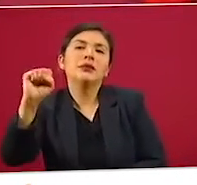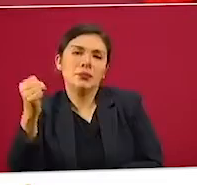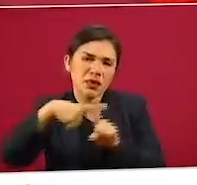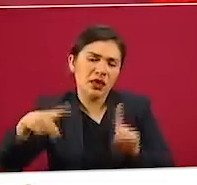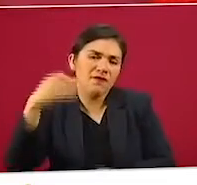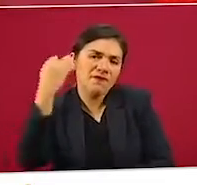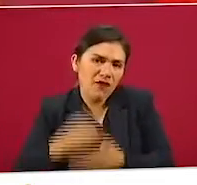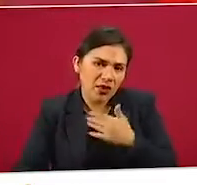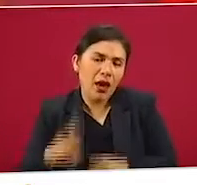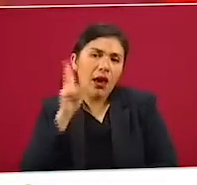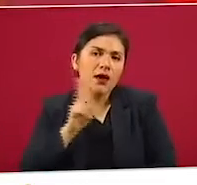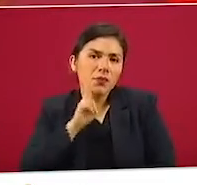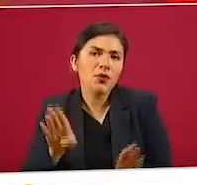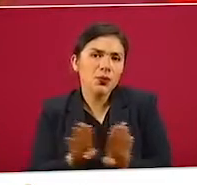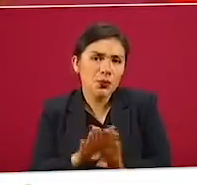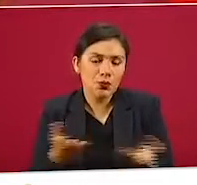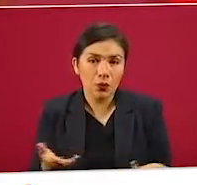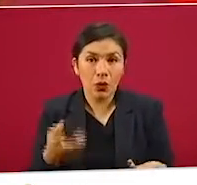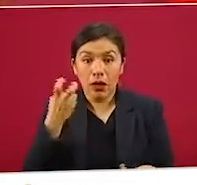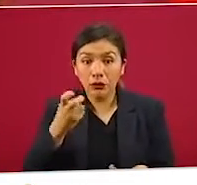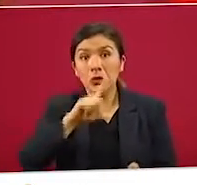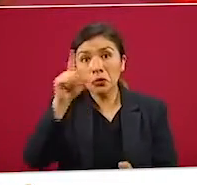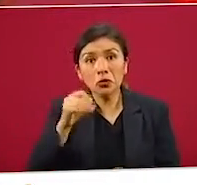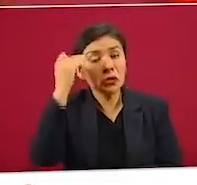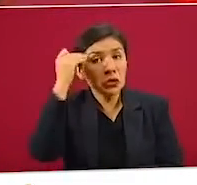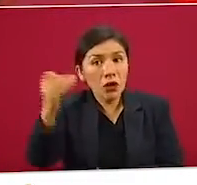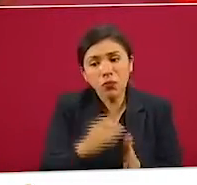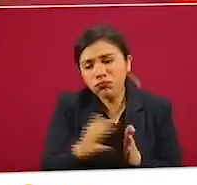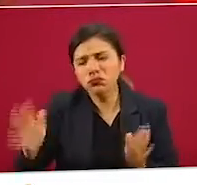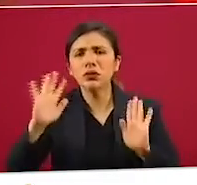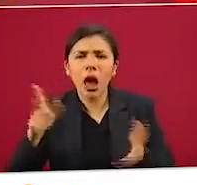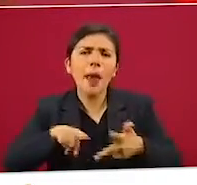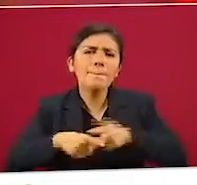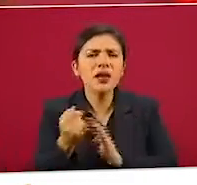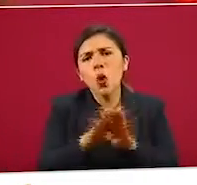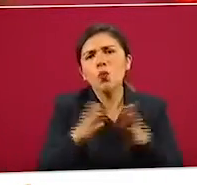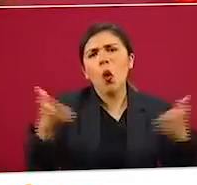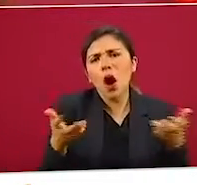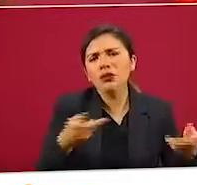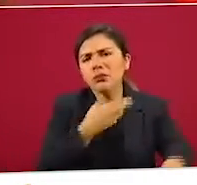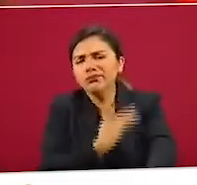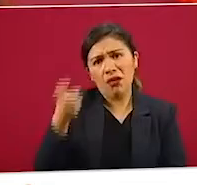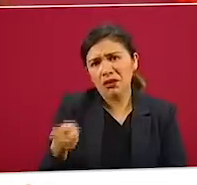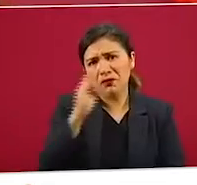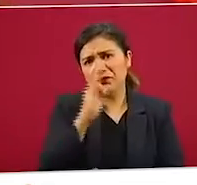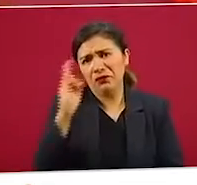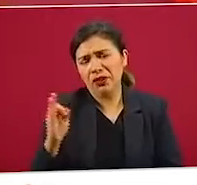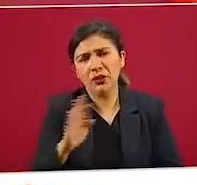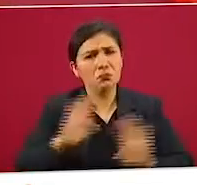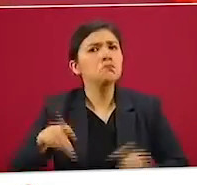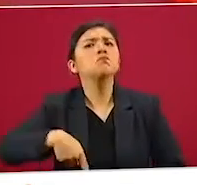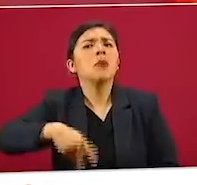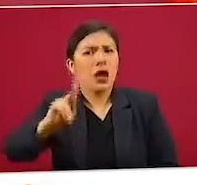mitad de septiembre. Entonces, ya en su momento decidimos cómo se hace la ceremonia. Pero